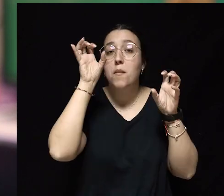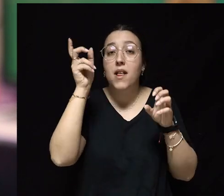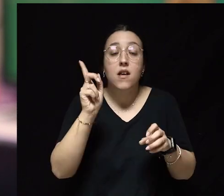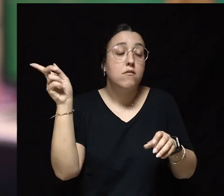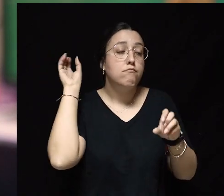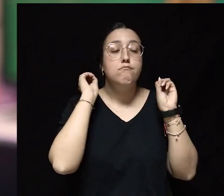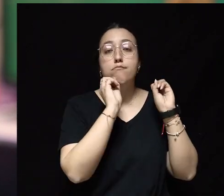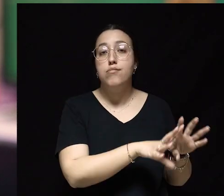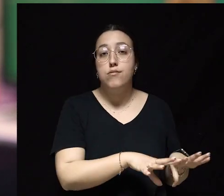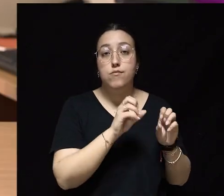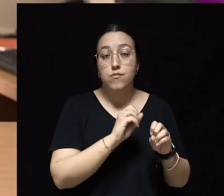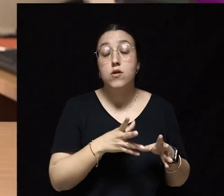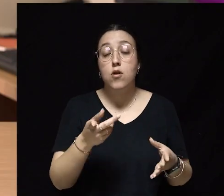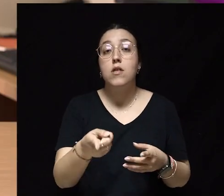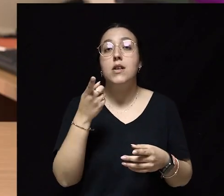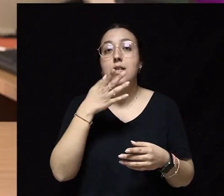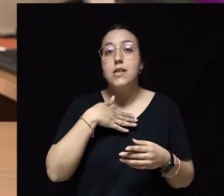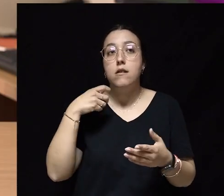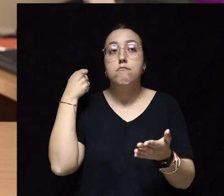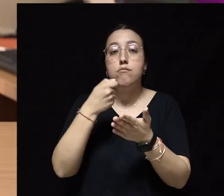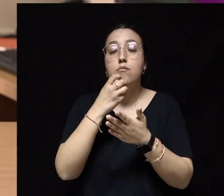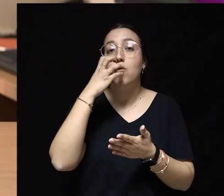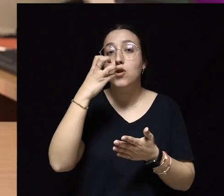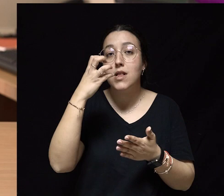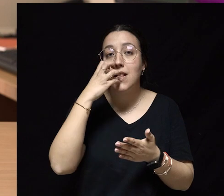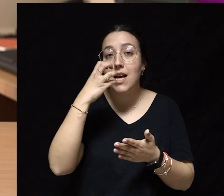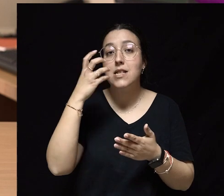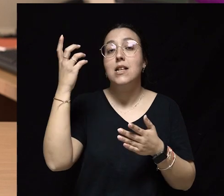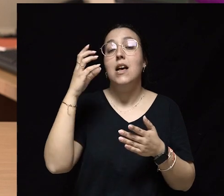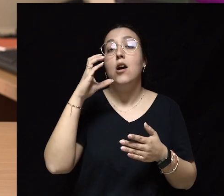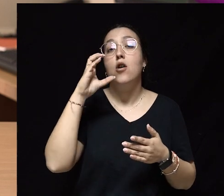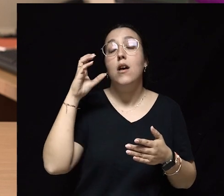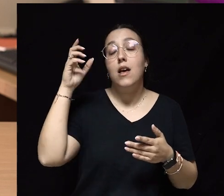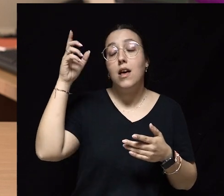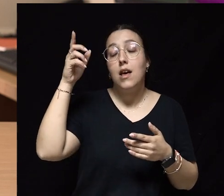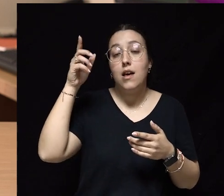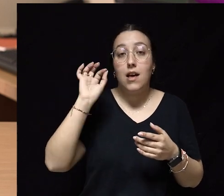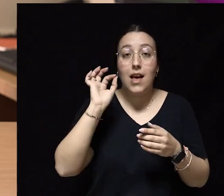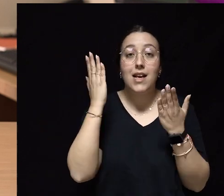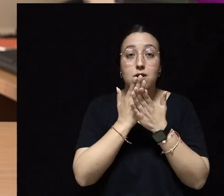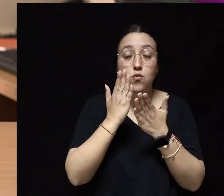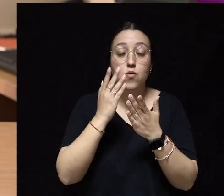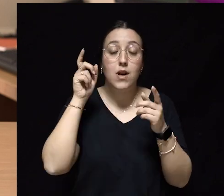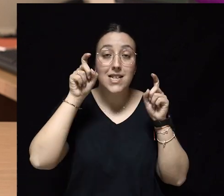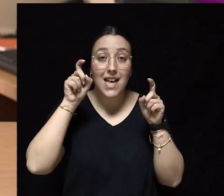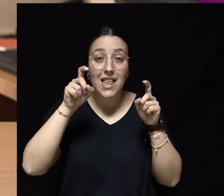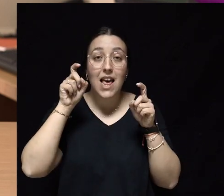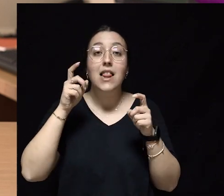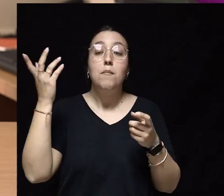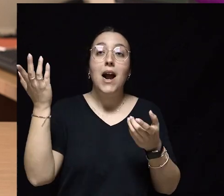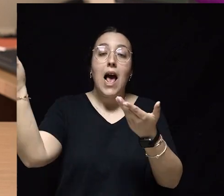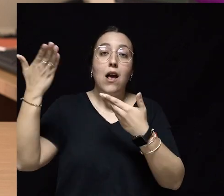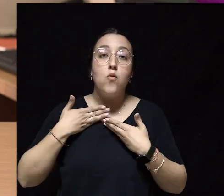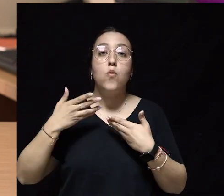haciendo hincapié en la Administración, Consellería, para que nos dote de más recursos para poder llevar a cabo